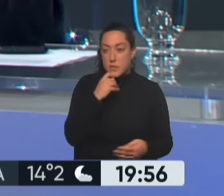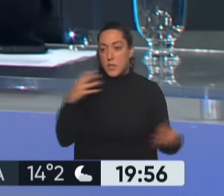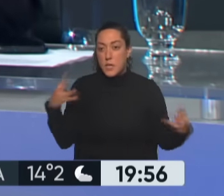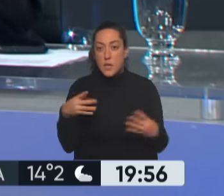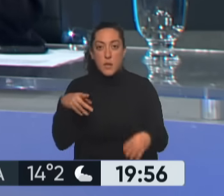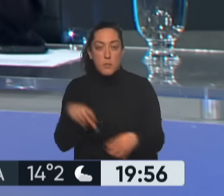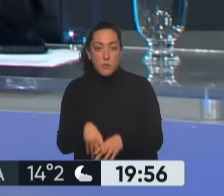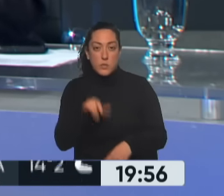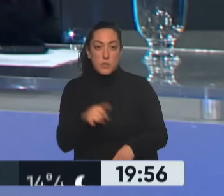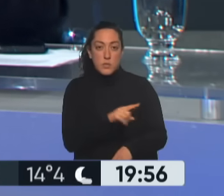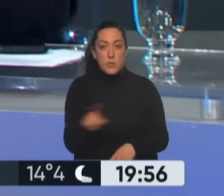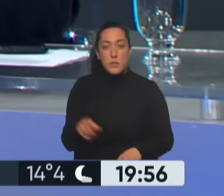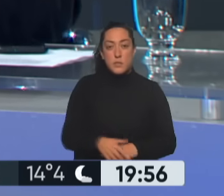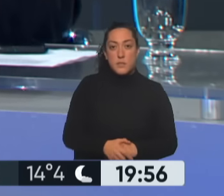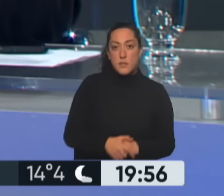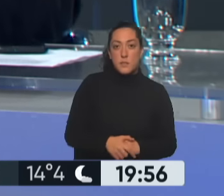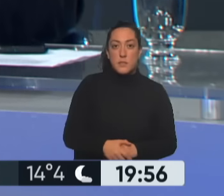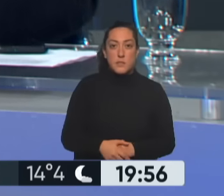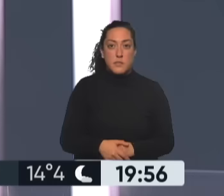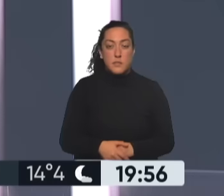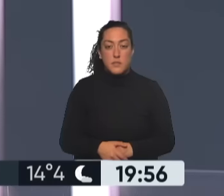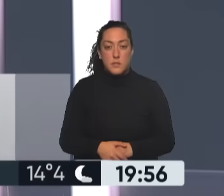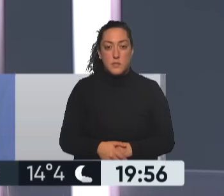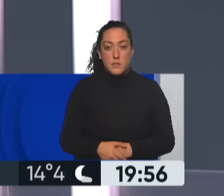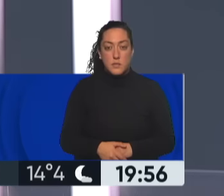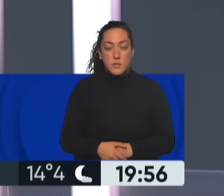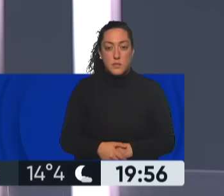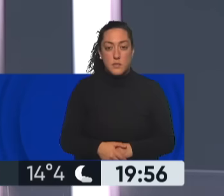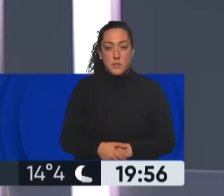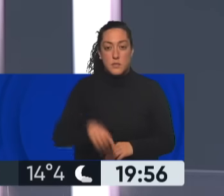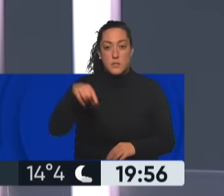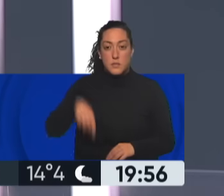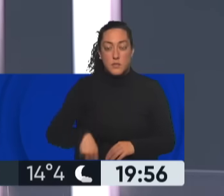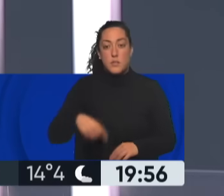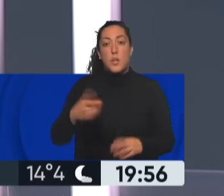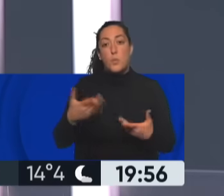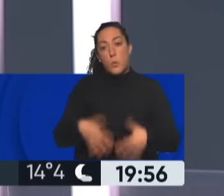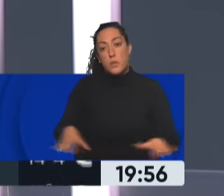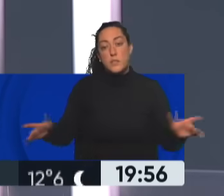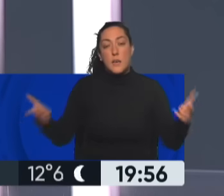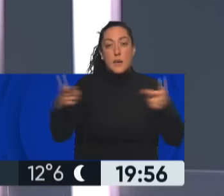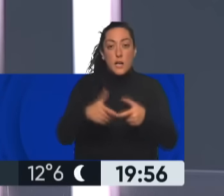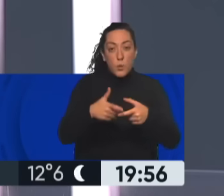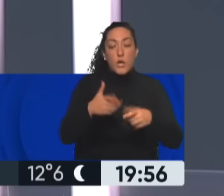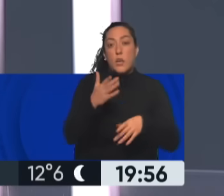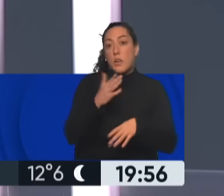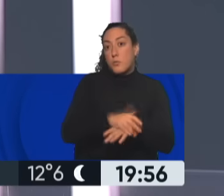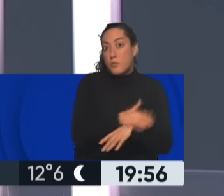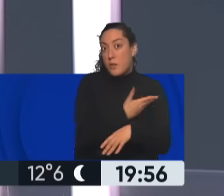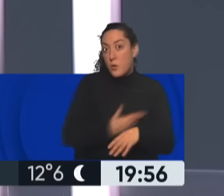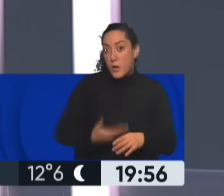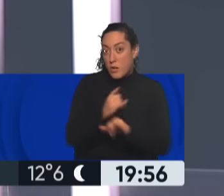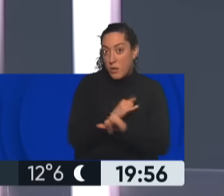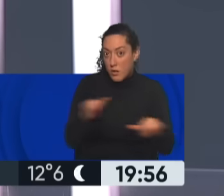sí, alto el fuego no. Sí, no es un dato menor que ahora Peskov haya dado a entender que se pueden llegar a reunir Putin y Zelensky. Esto no se había